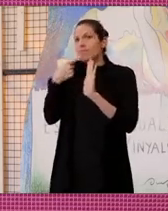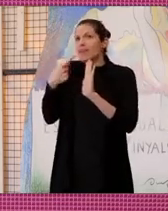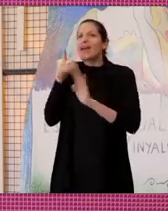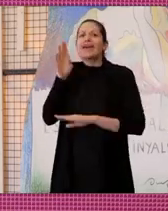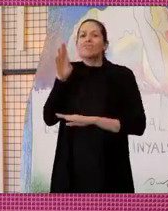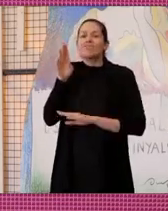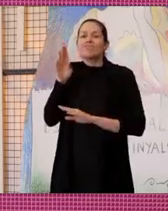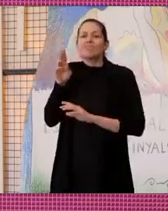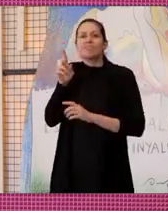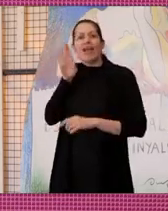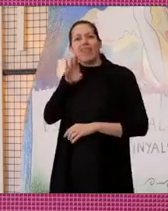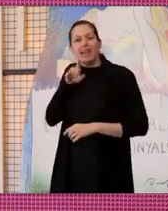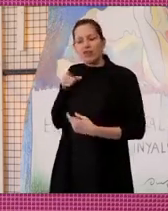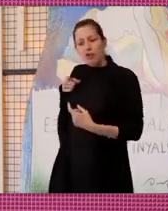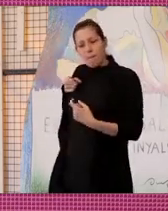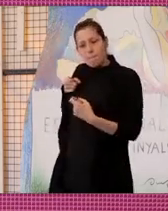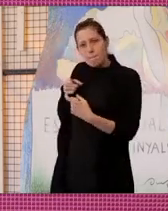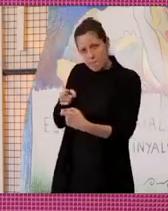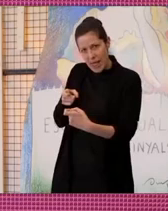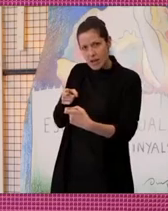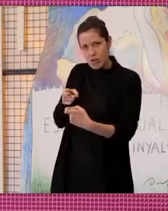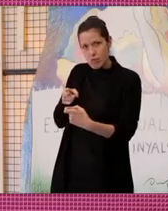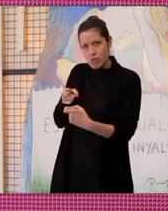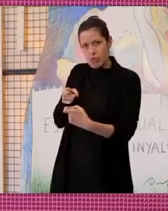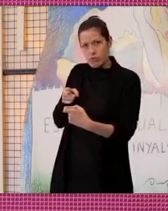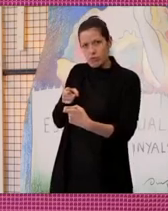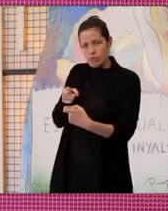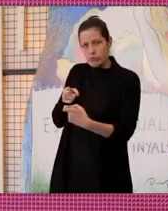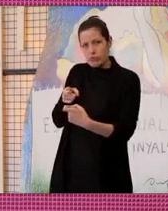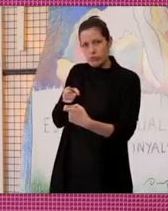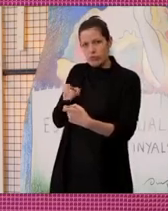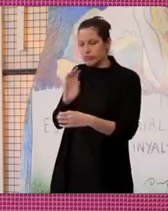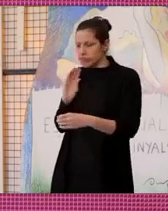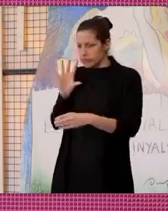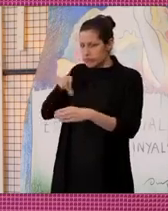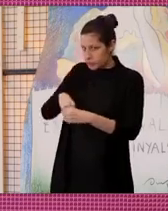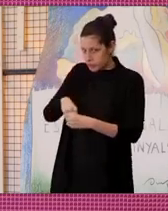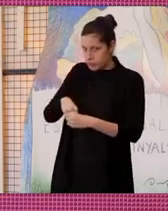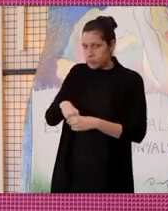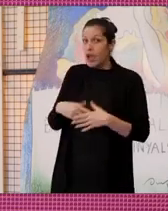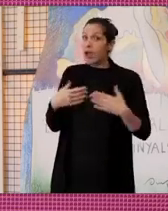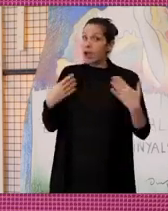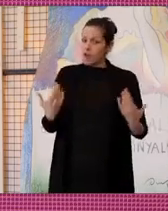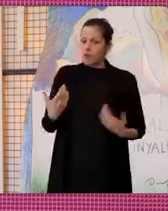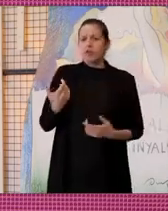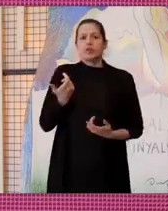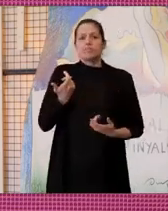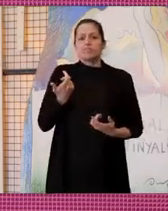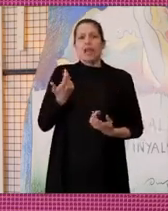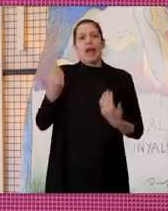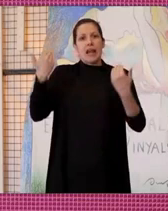bélicos y que los responsables los dirigentes de los ejércitos o de las bandas armadas